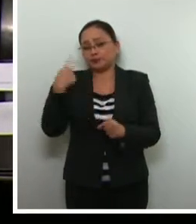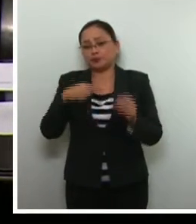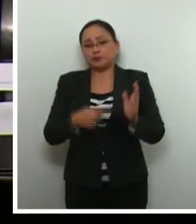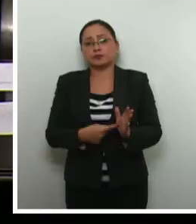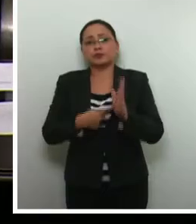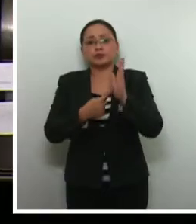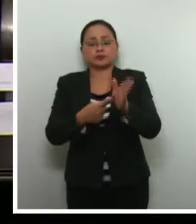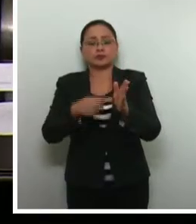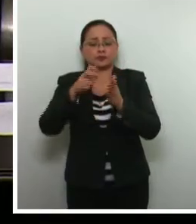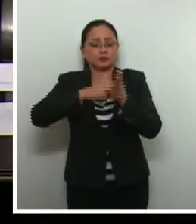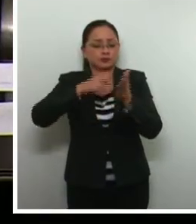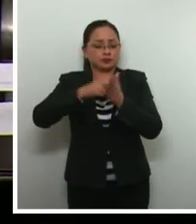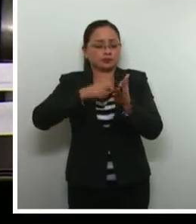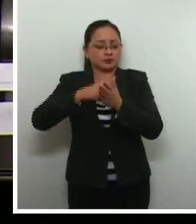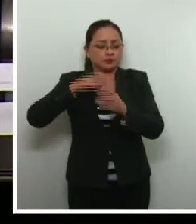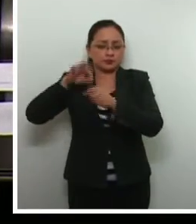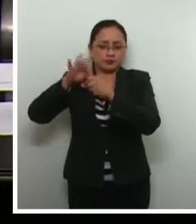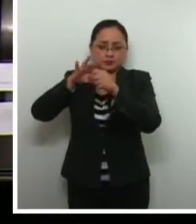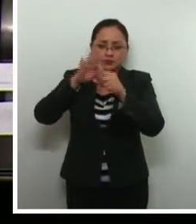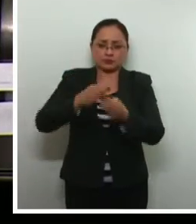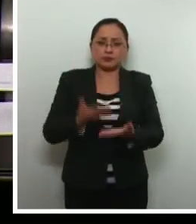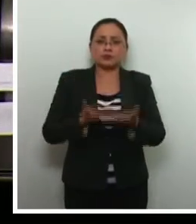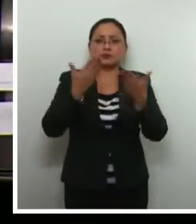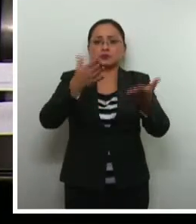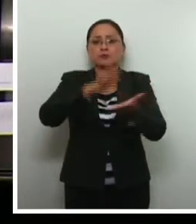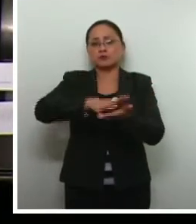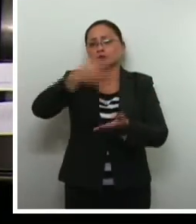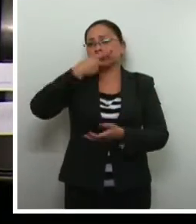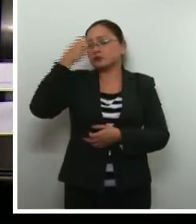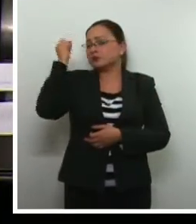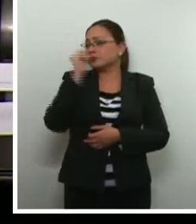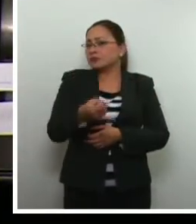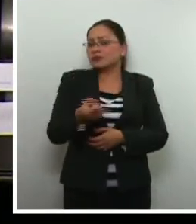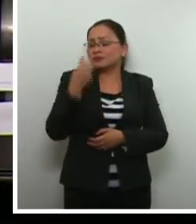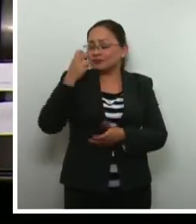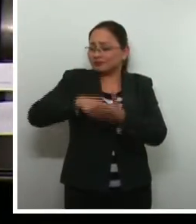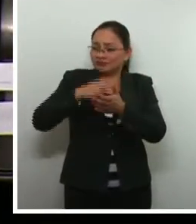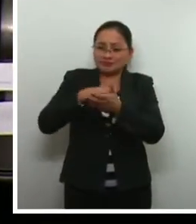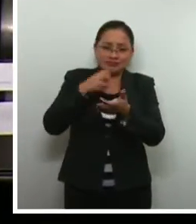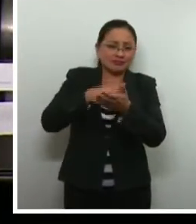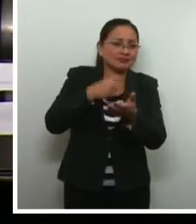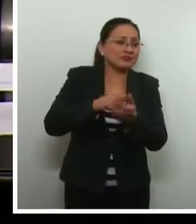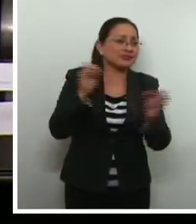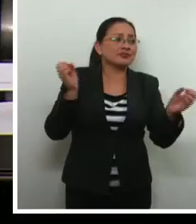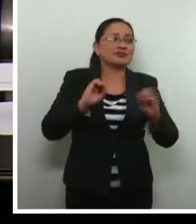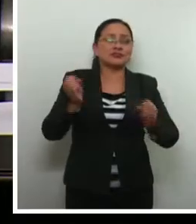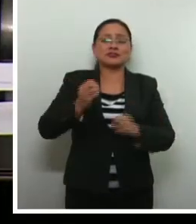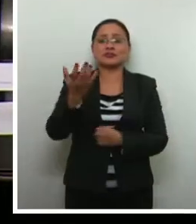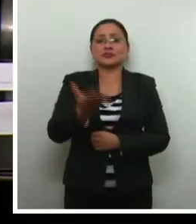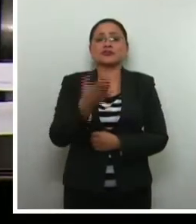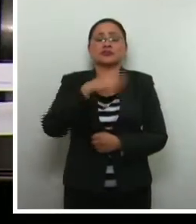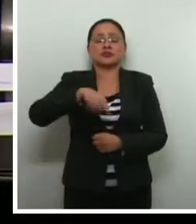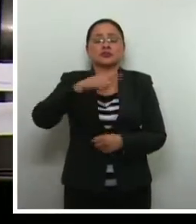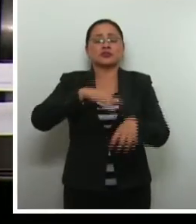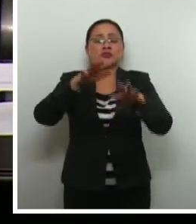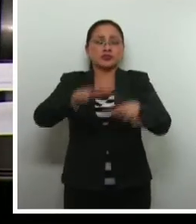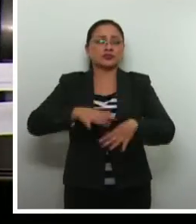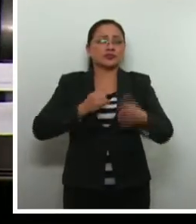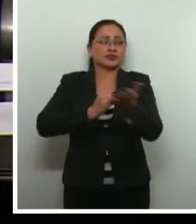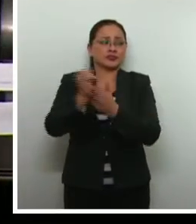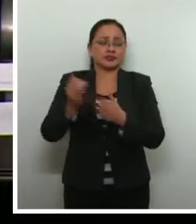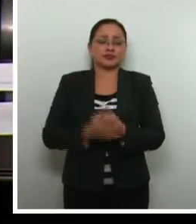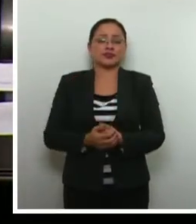para corregir la votación que por mayoría calificada ha realizado esta Asamblea.